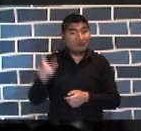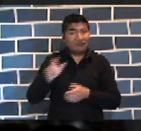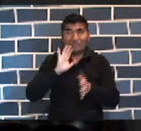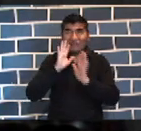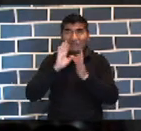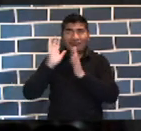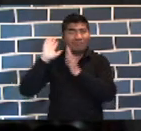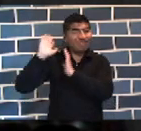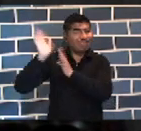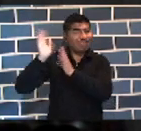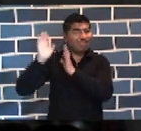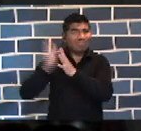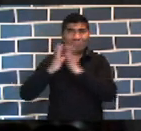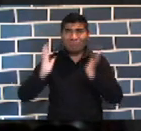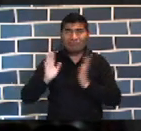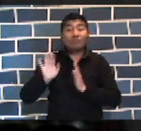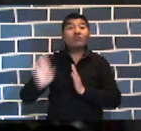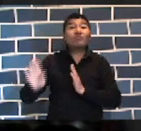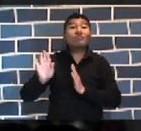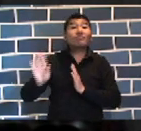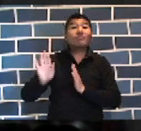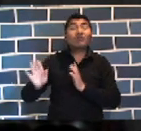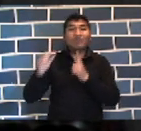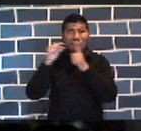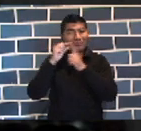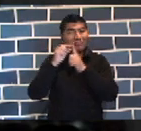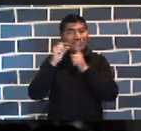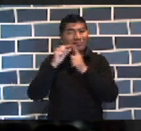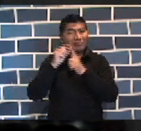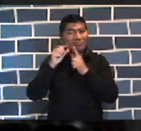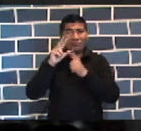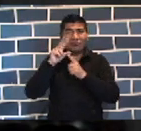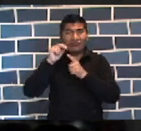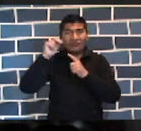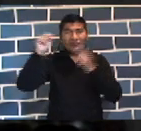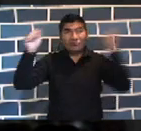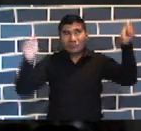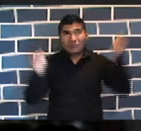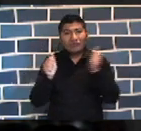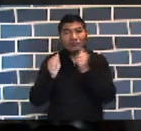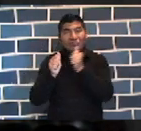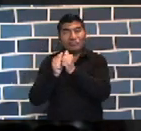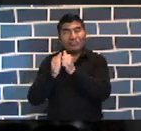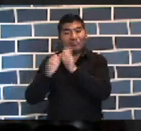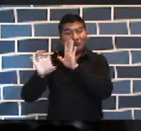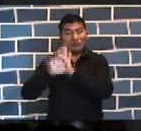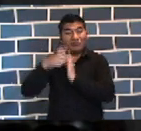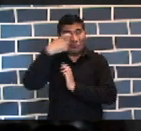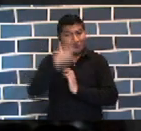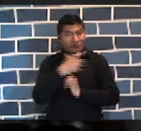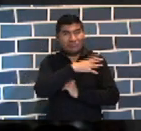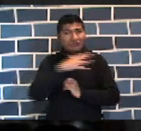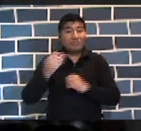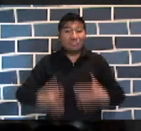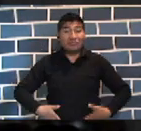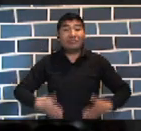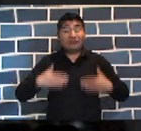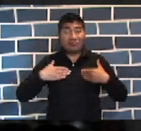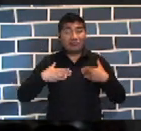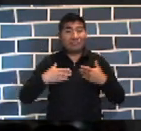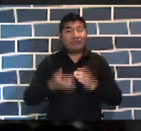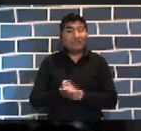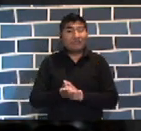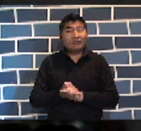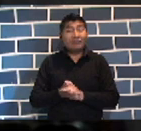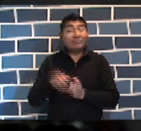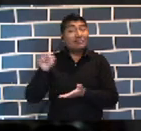mucho, porque sus palabras no van acompañadas por sus obras y la vida.